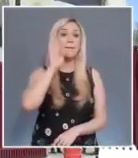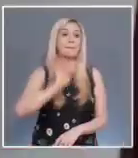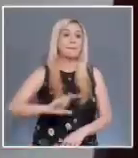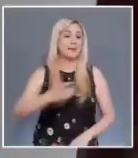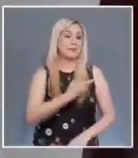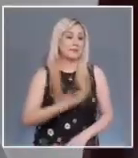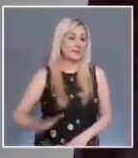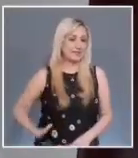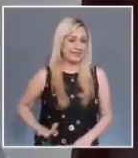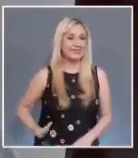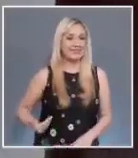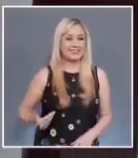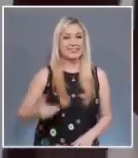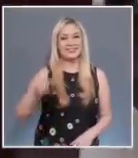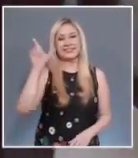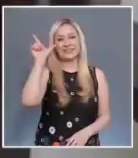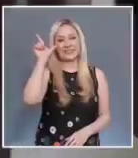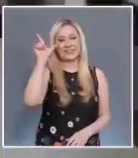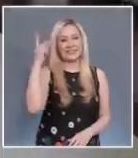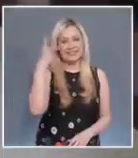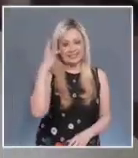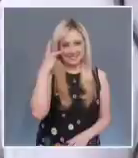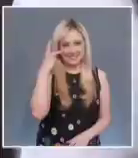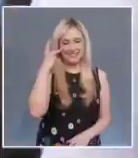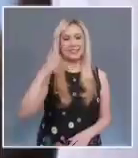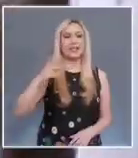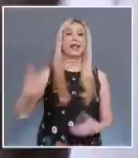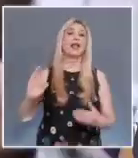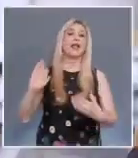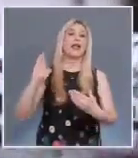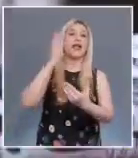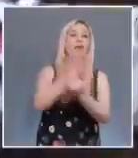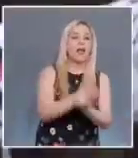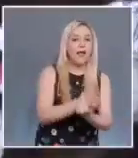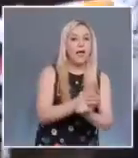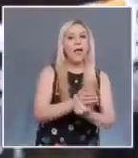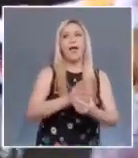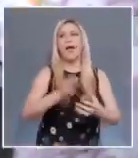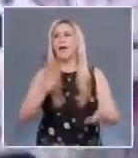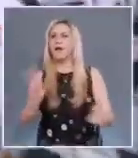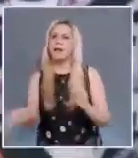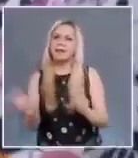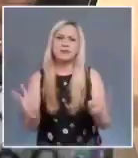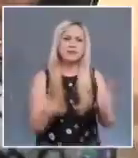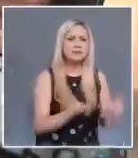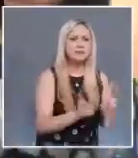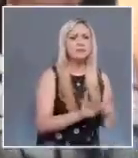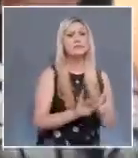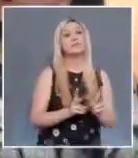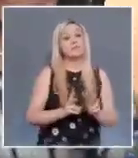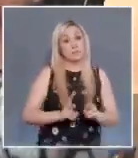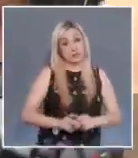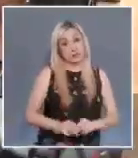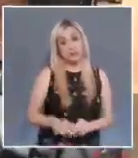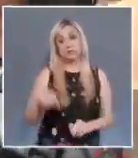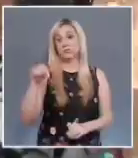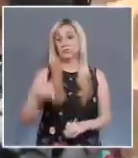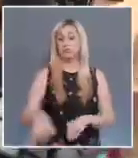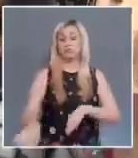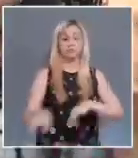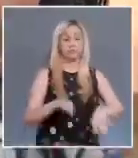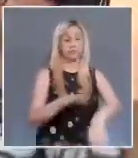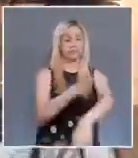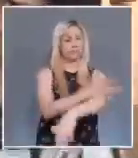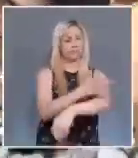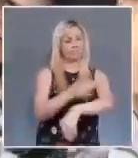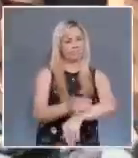de la Judicatura Federal, Norma Lucía Piña Hernández, destacó que el Poder Judicial imparte justicia con ética, excelencia y